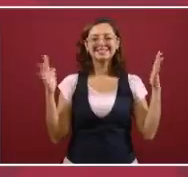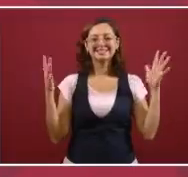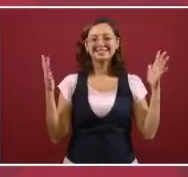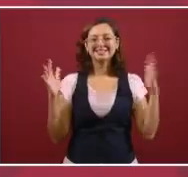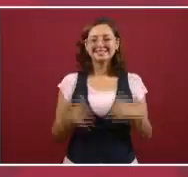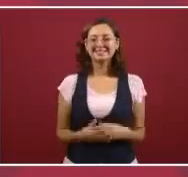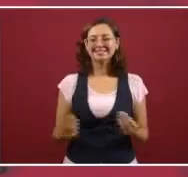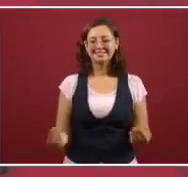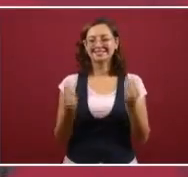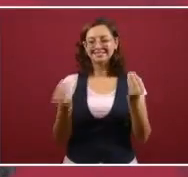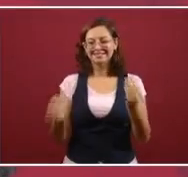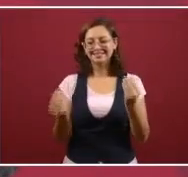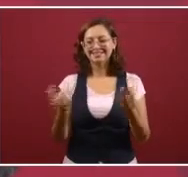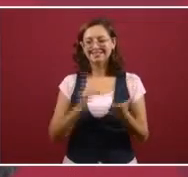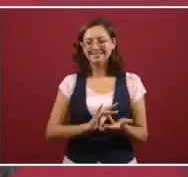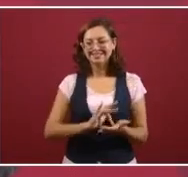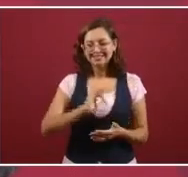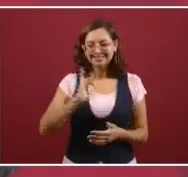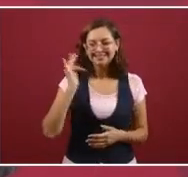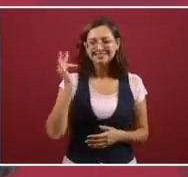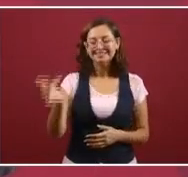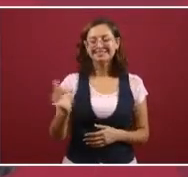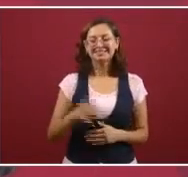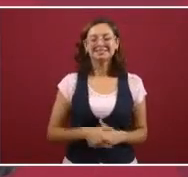Bueno, muchas gracias.